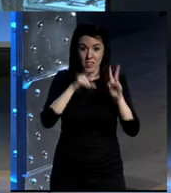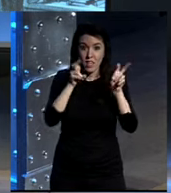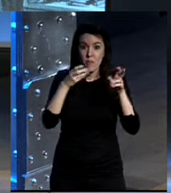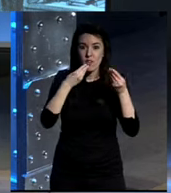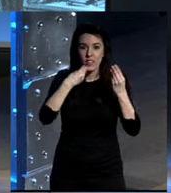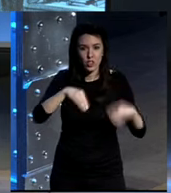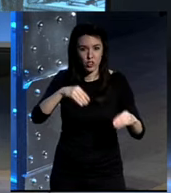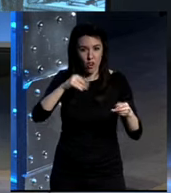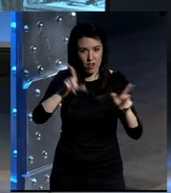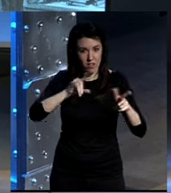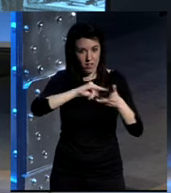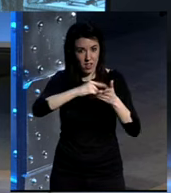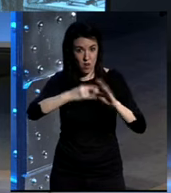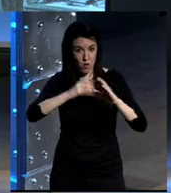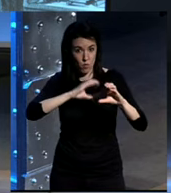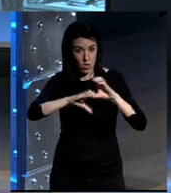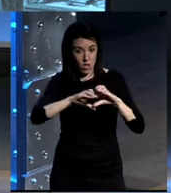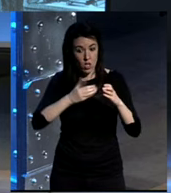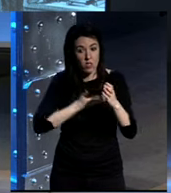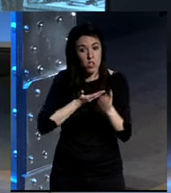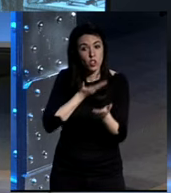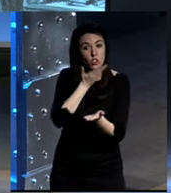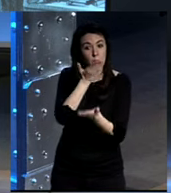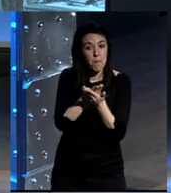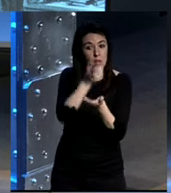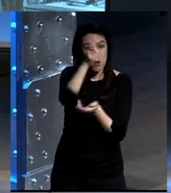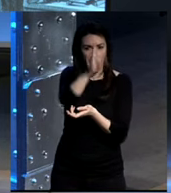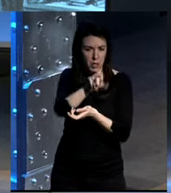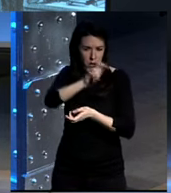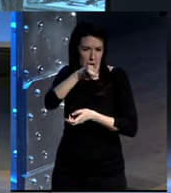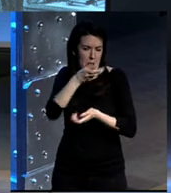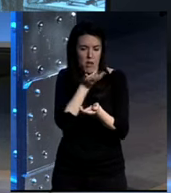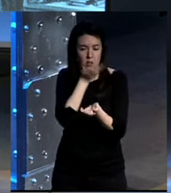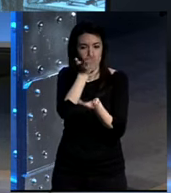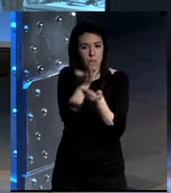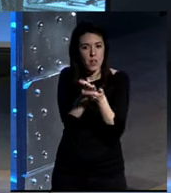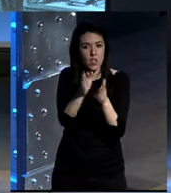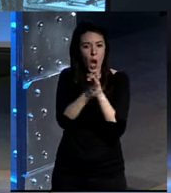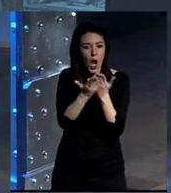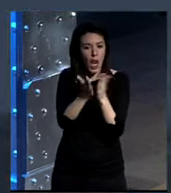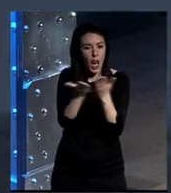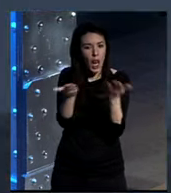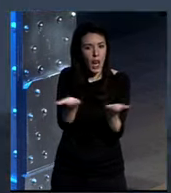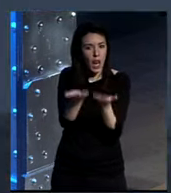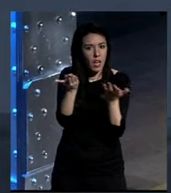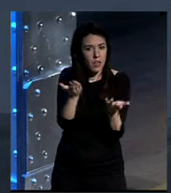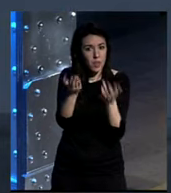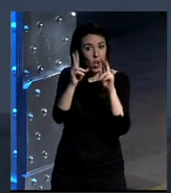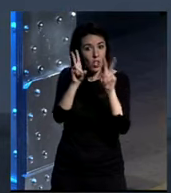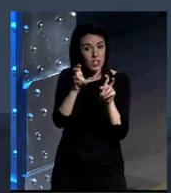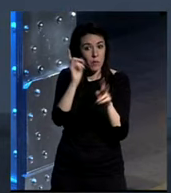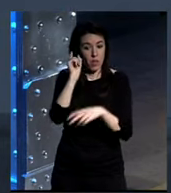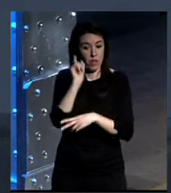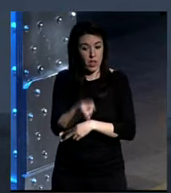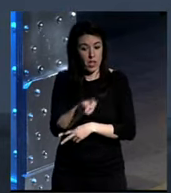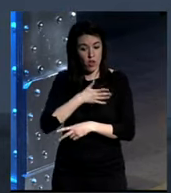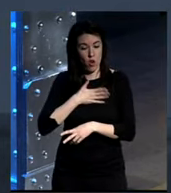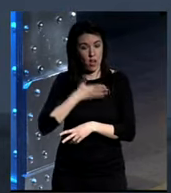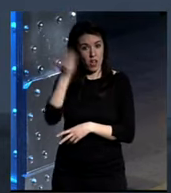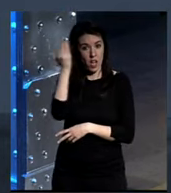había encargado a otra persona un librito sobre los directores de la